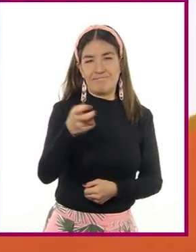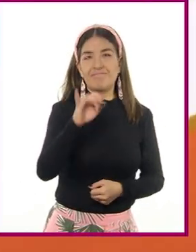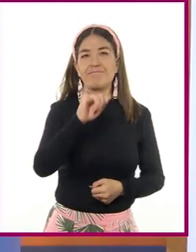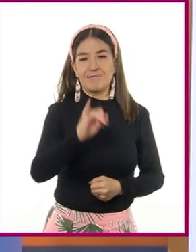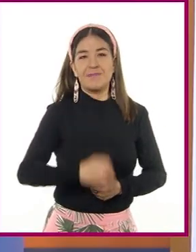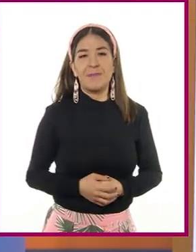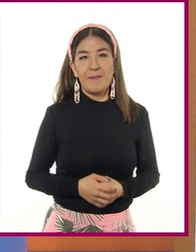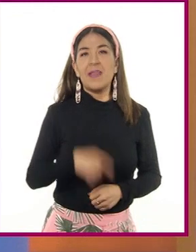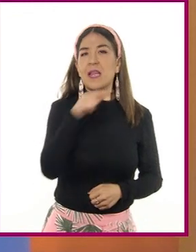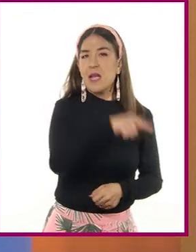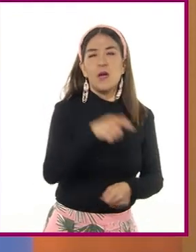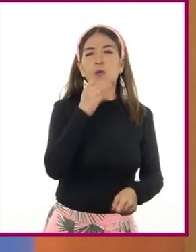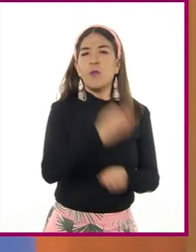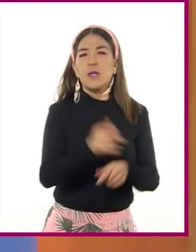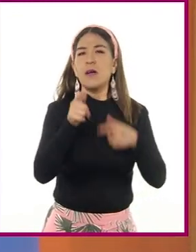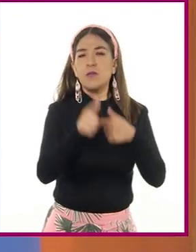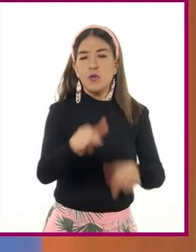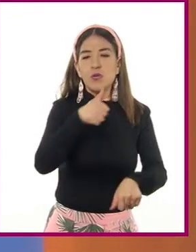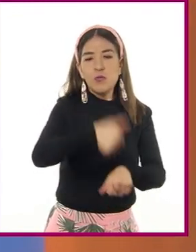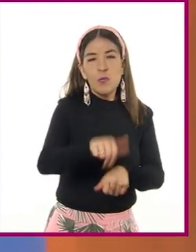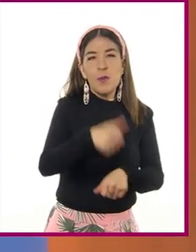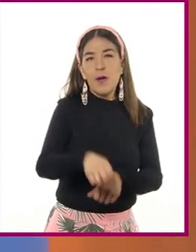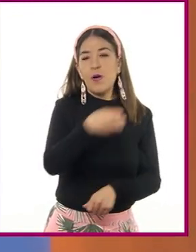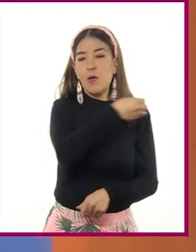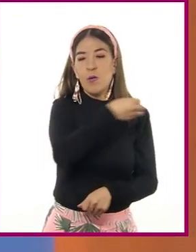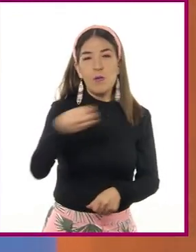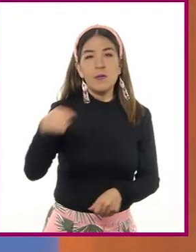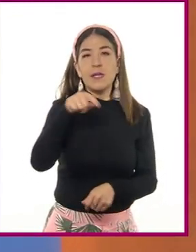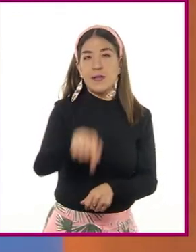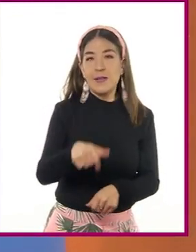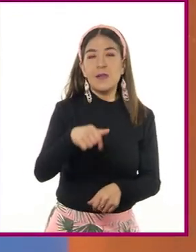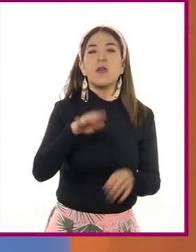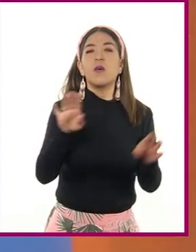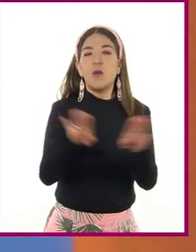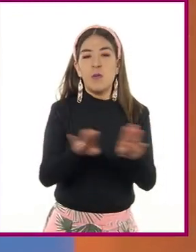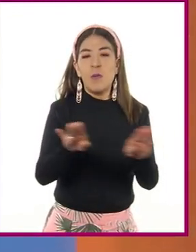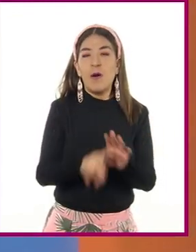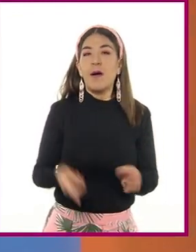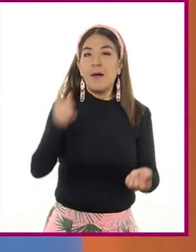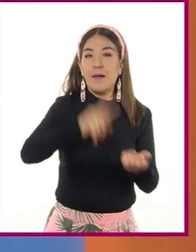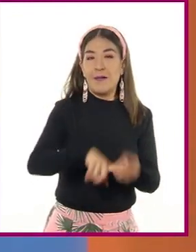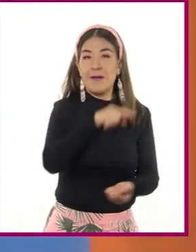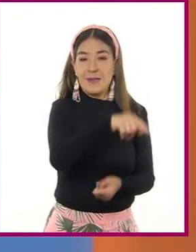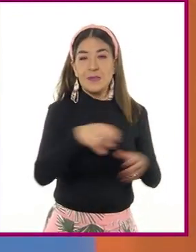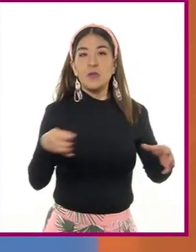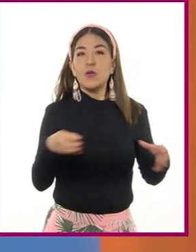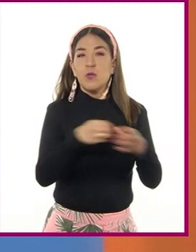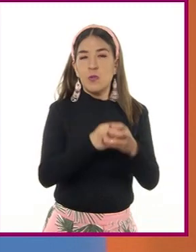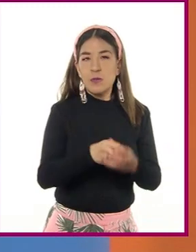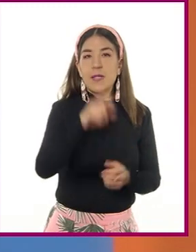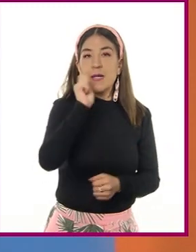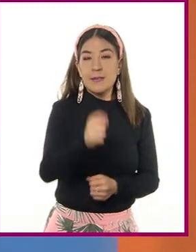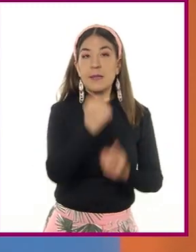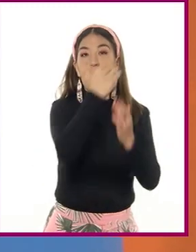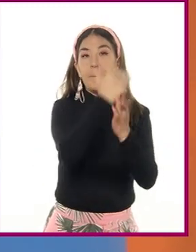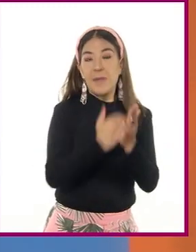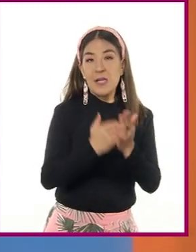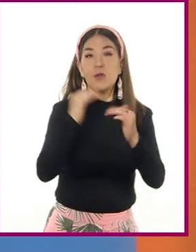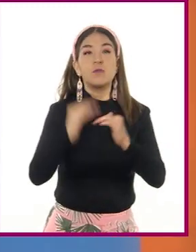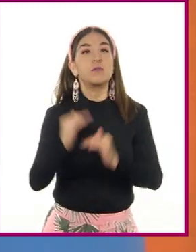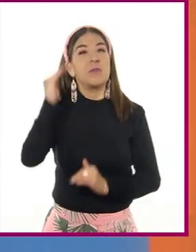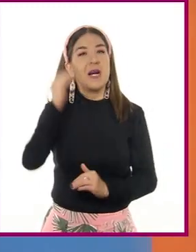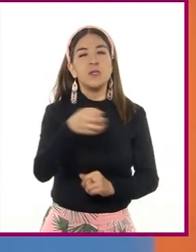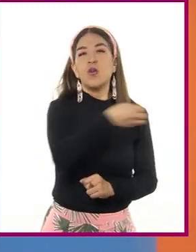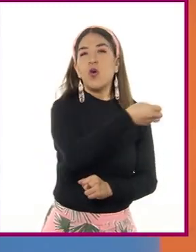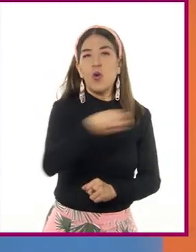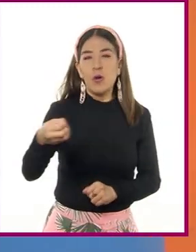Leslie. En esa sucesión numérica, el ordenamiento de los números pertenecientes a este conjunto es de menor a mayor orden